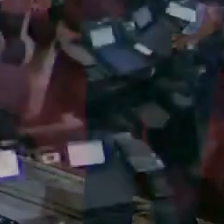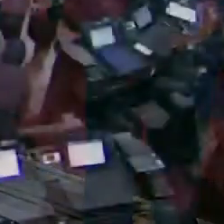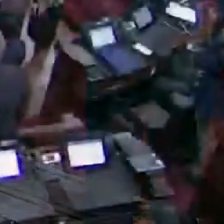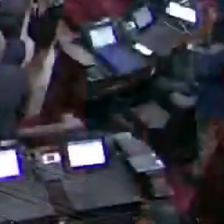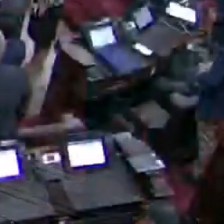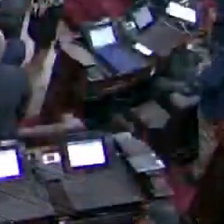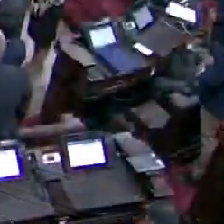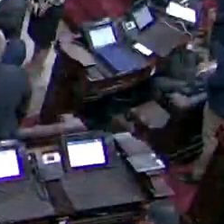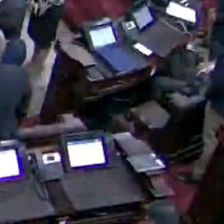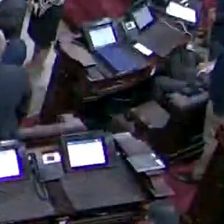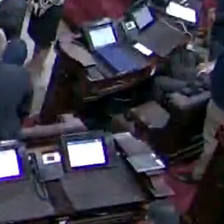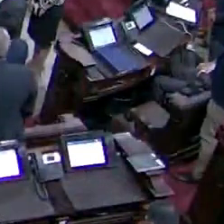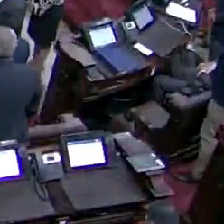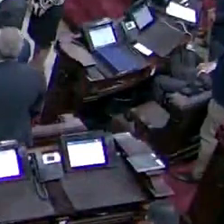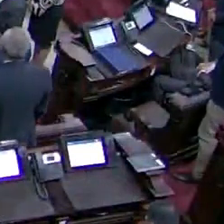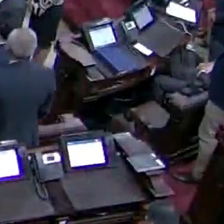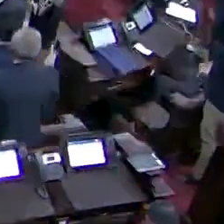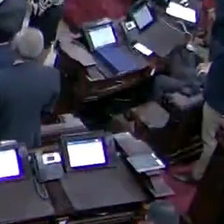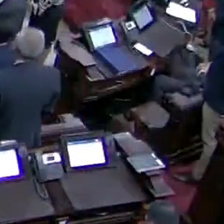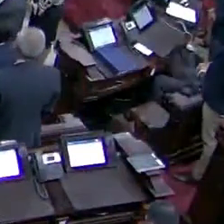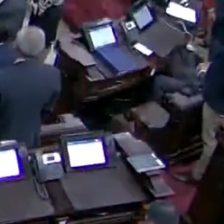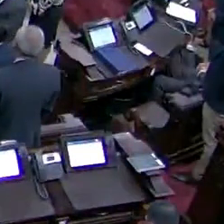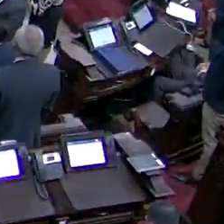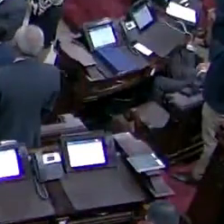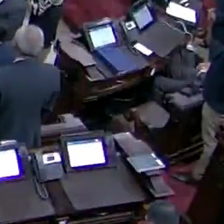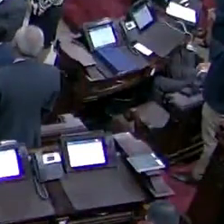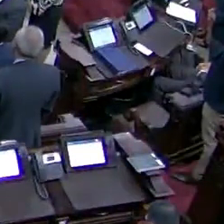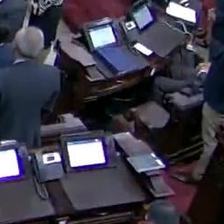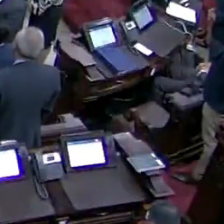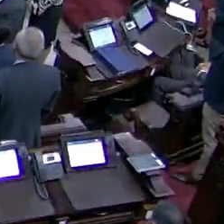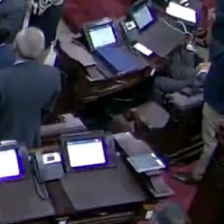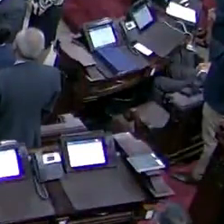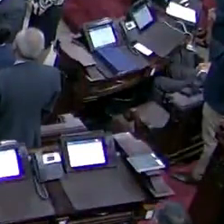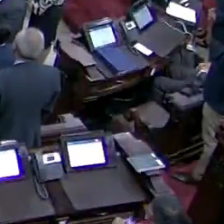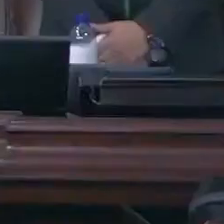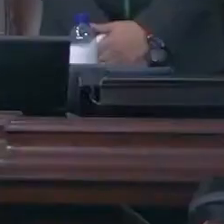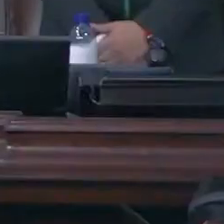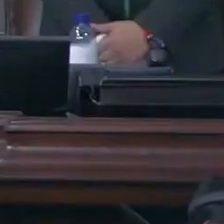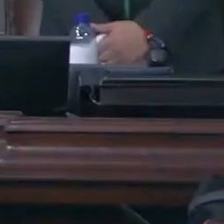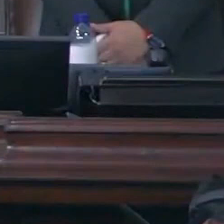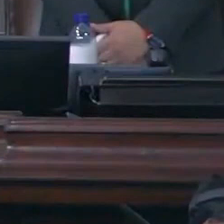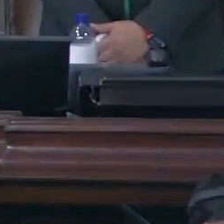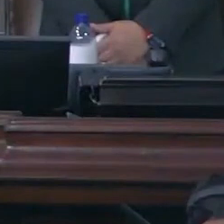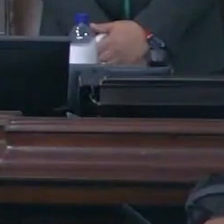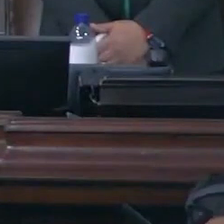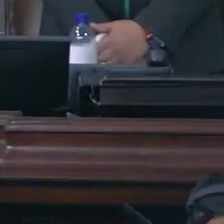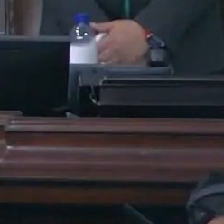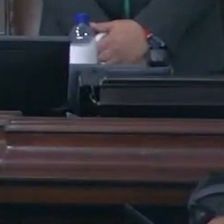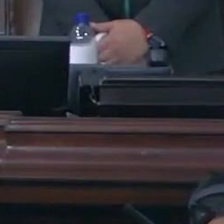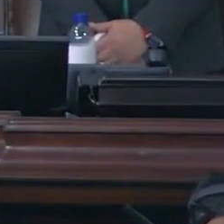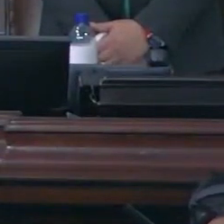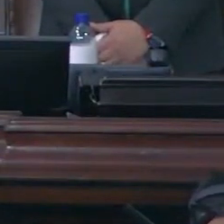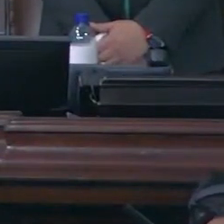Facultad de Ciencias Jurídicas y Sociales de la Universidad Da Vinci de Guatemala, licenciada Jennifer Noel